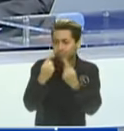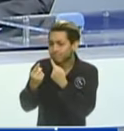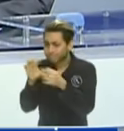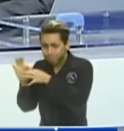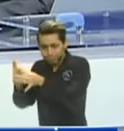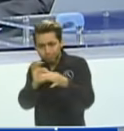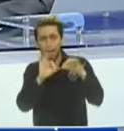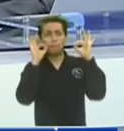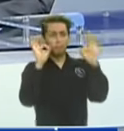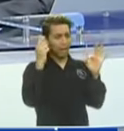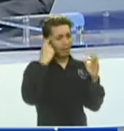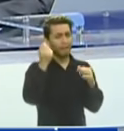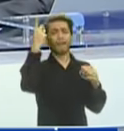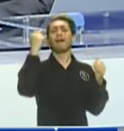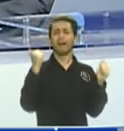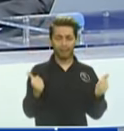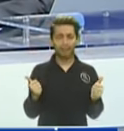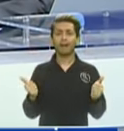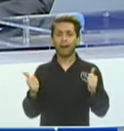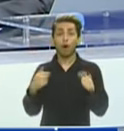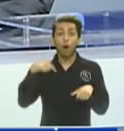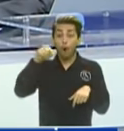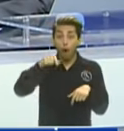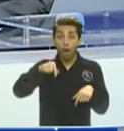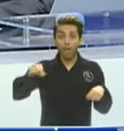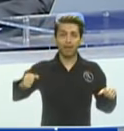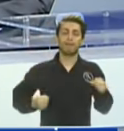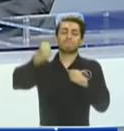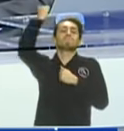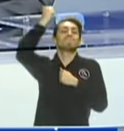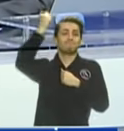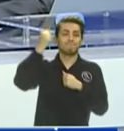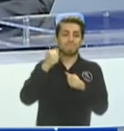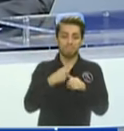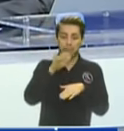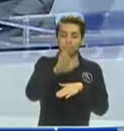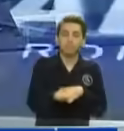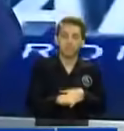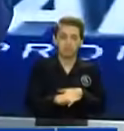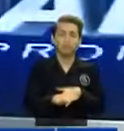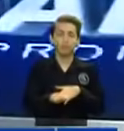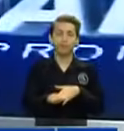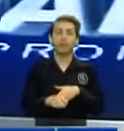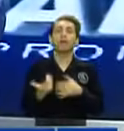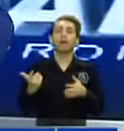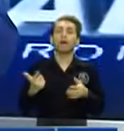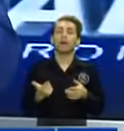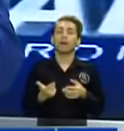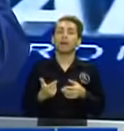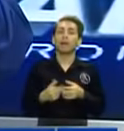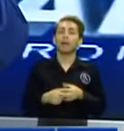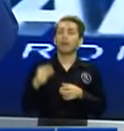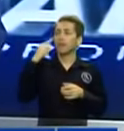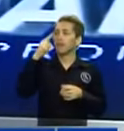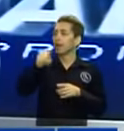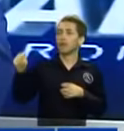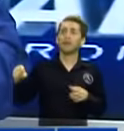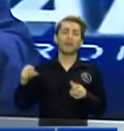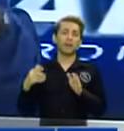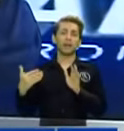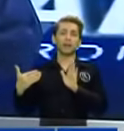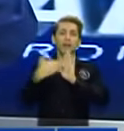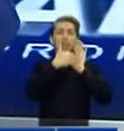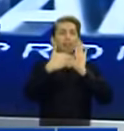perfectamente. Hoy se logró un gran paso. En tanto, la amenaza esa pendía sobre guatemalteco, que pudieran venir